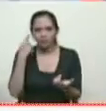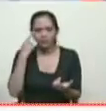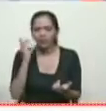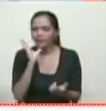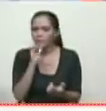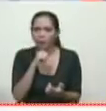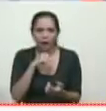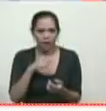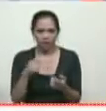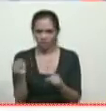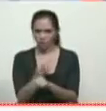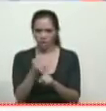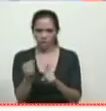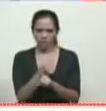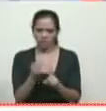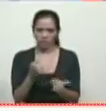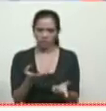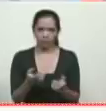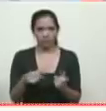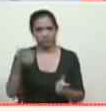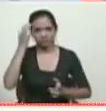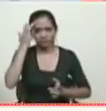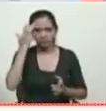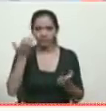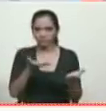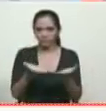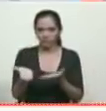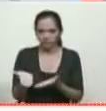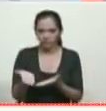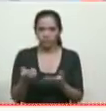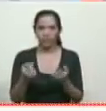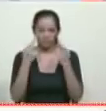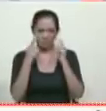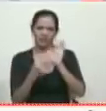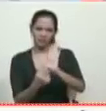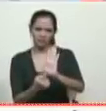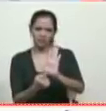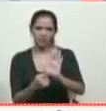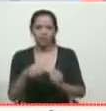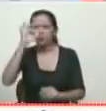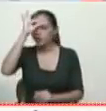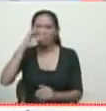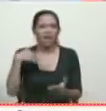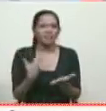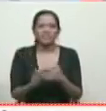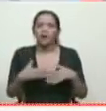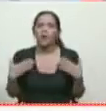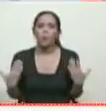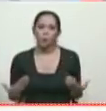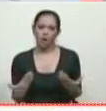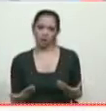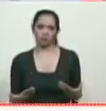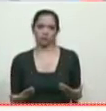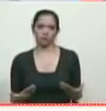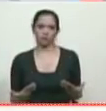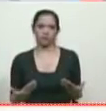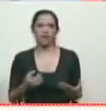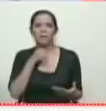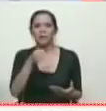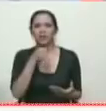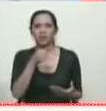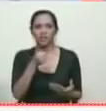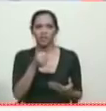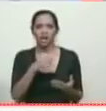dicen cosas como esta, mira. Mira esto. Yo no sé hasta cuándo va Nelson Bocaranda